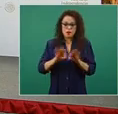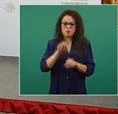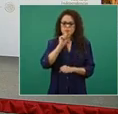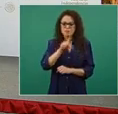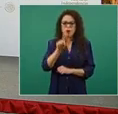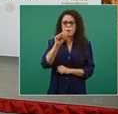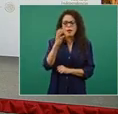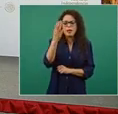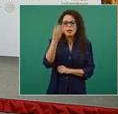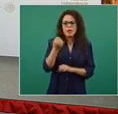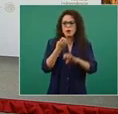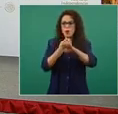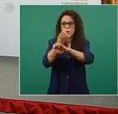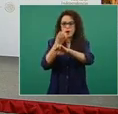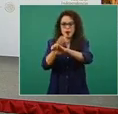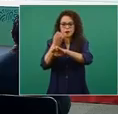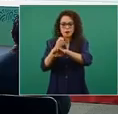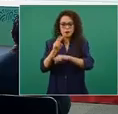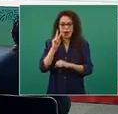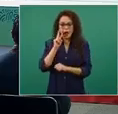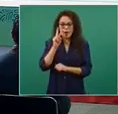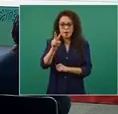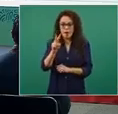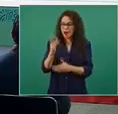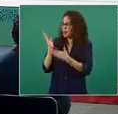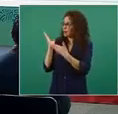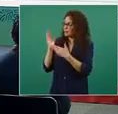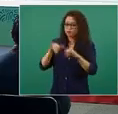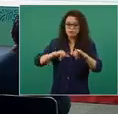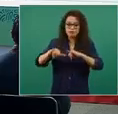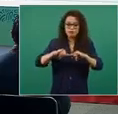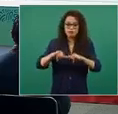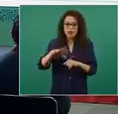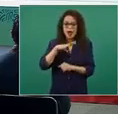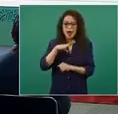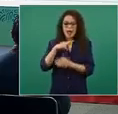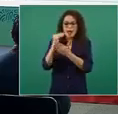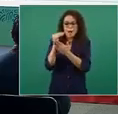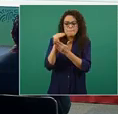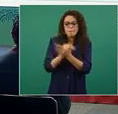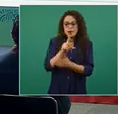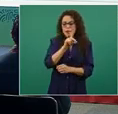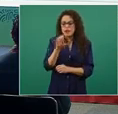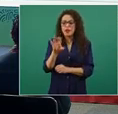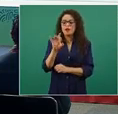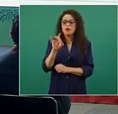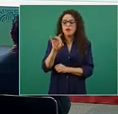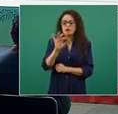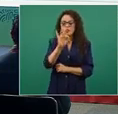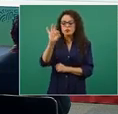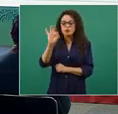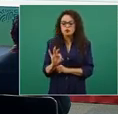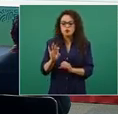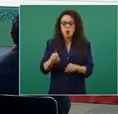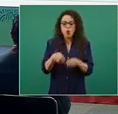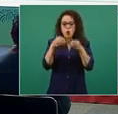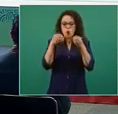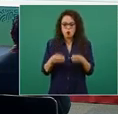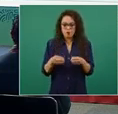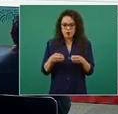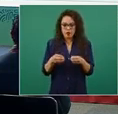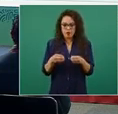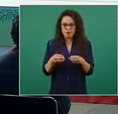federativas, ustedes lo pueden ver marcado en este territorio nacional, tienen menos del 30% de ocupación. En